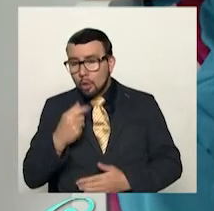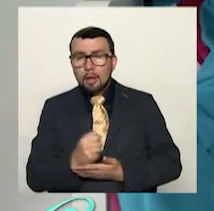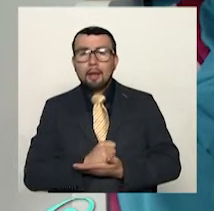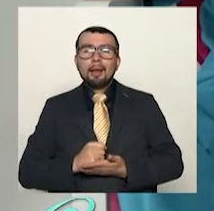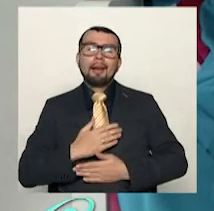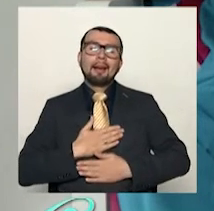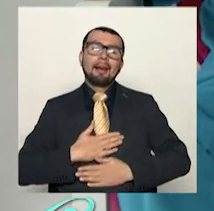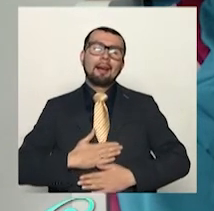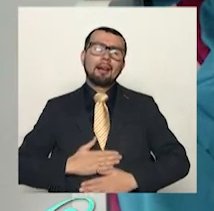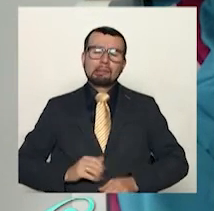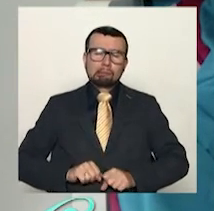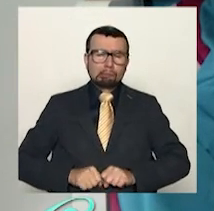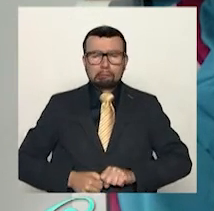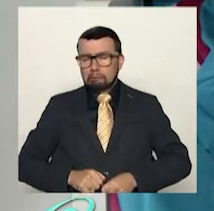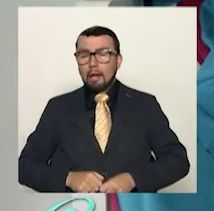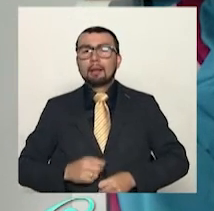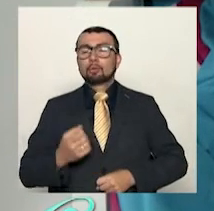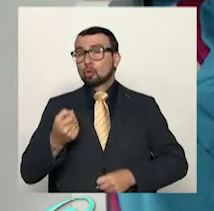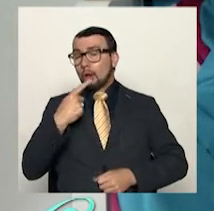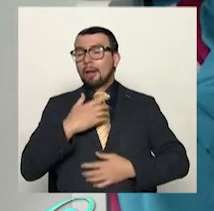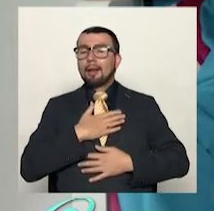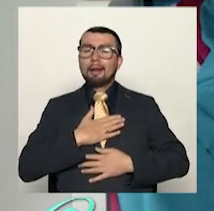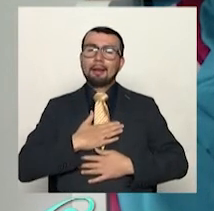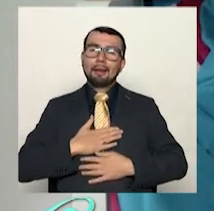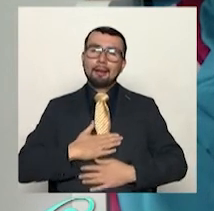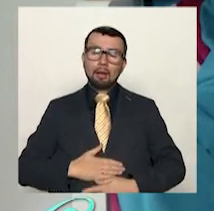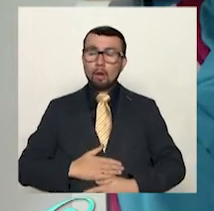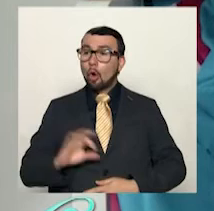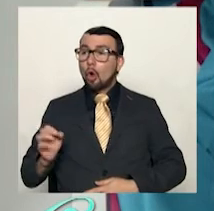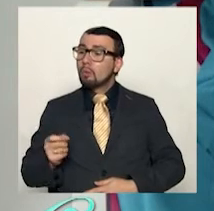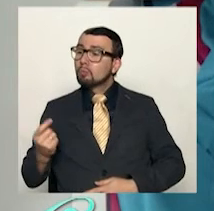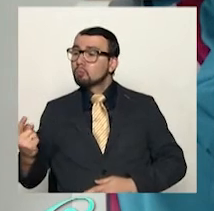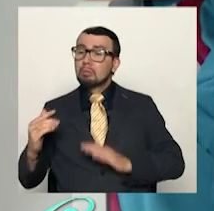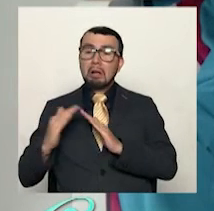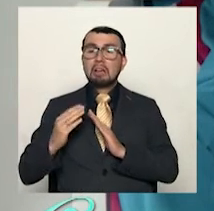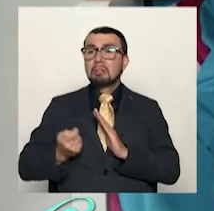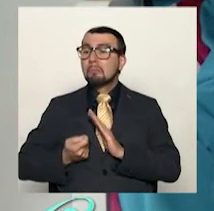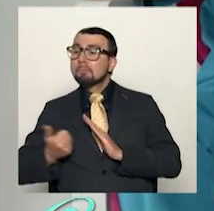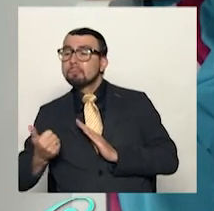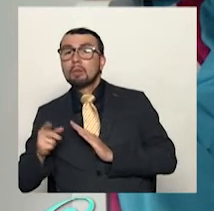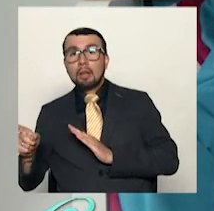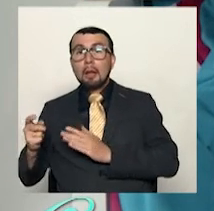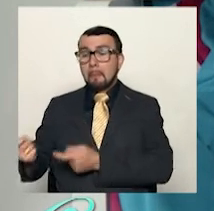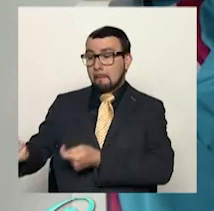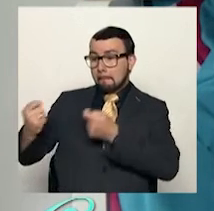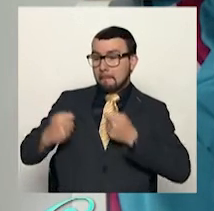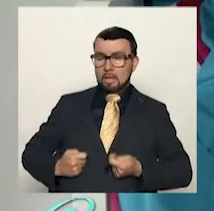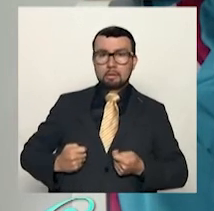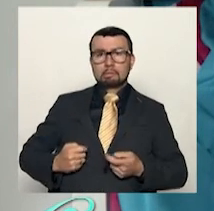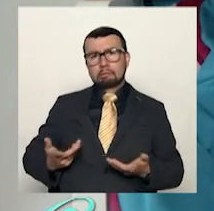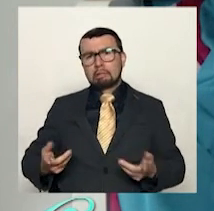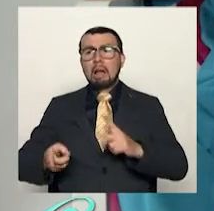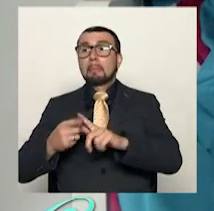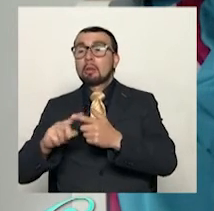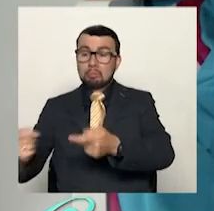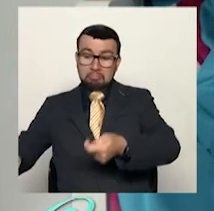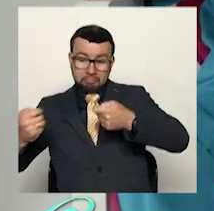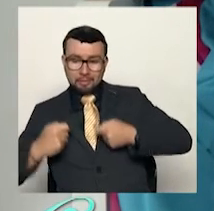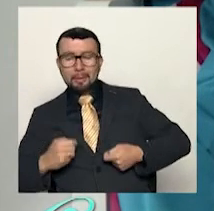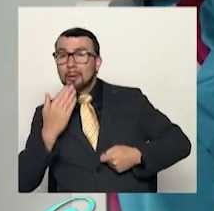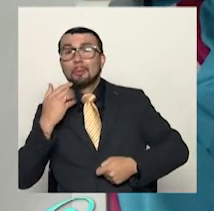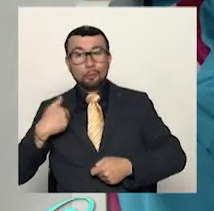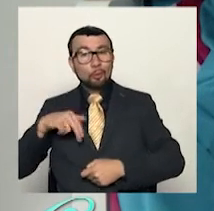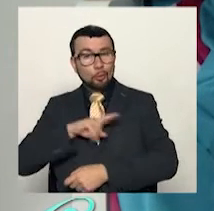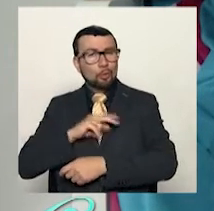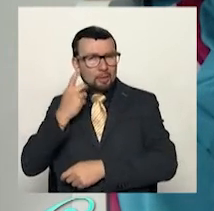o en la tienda naturista, o el vecino, o el amigo. Es que uno hacer un ensayo como lo hicimos nosotros